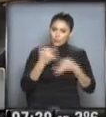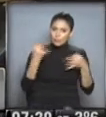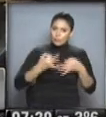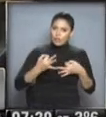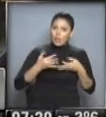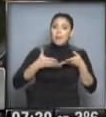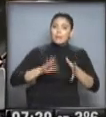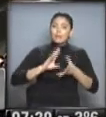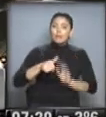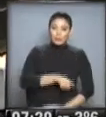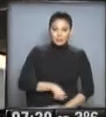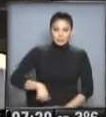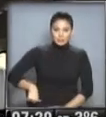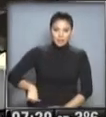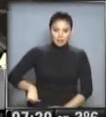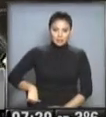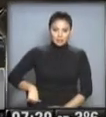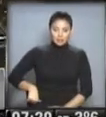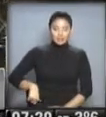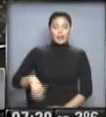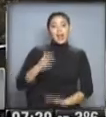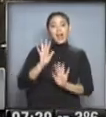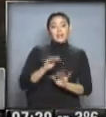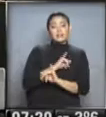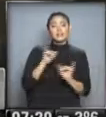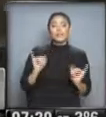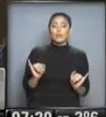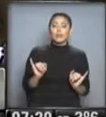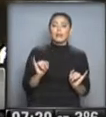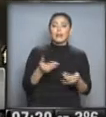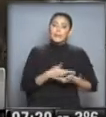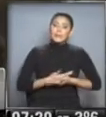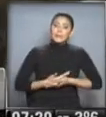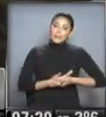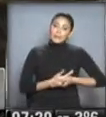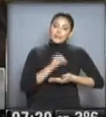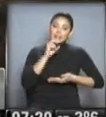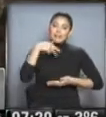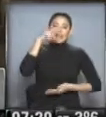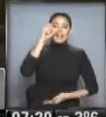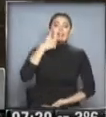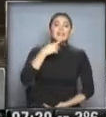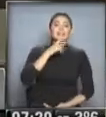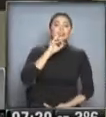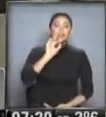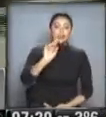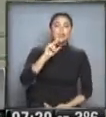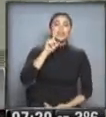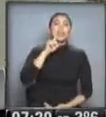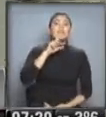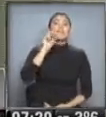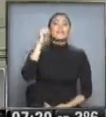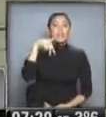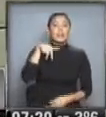parto fue por cesárea, así se informó que el recién llegado Néstor Iván y sus padres se quedarán aquí